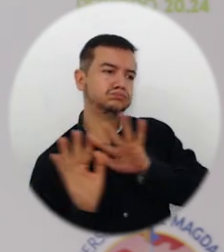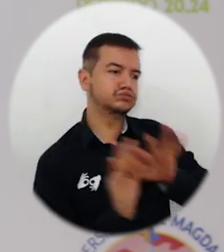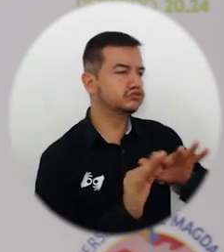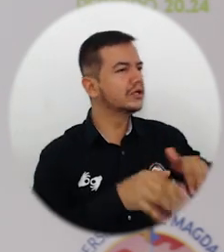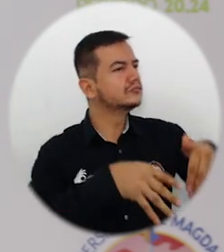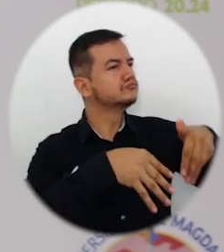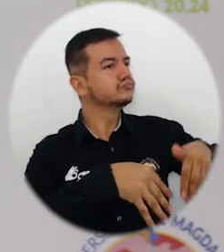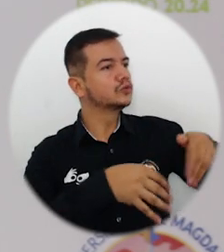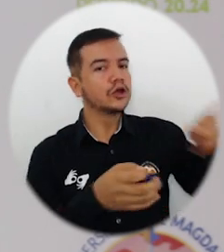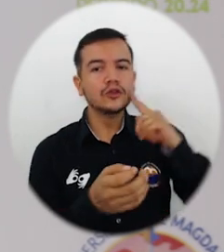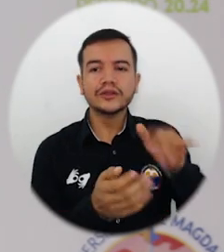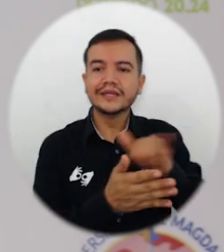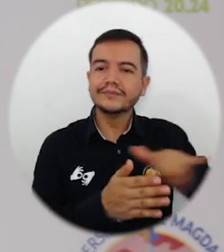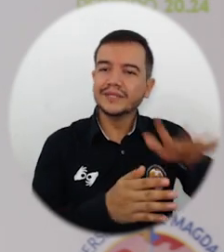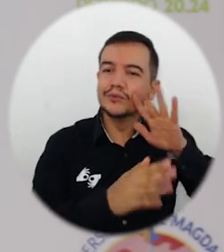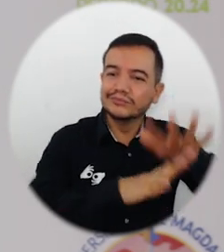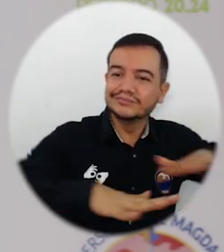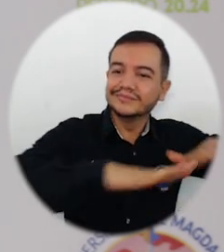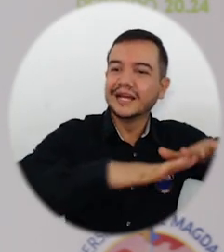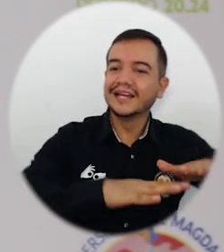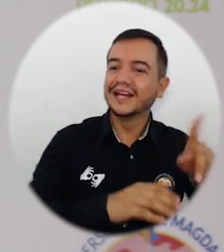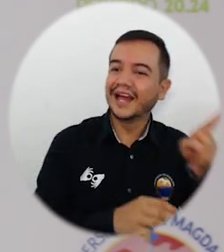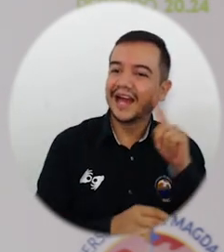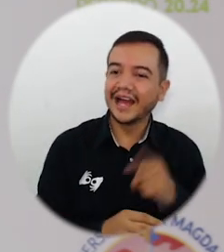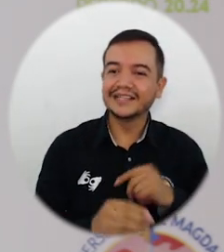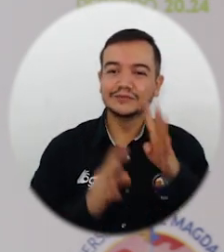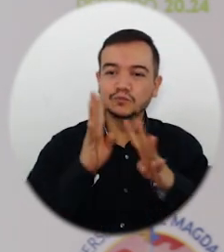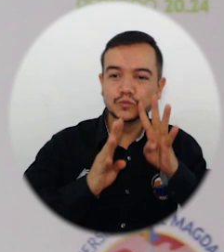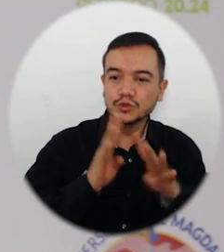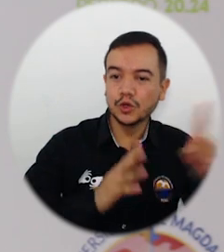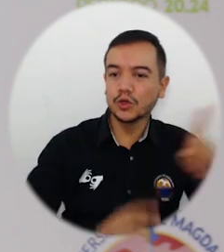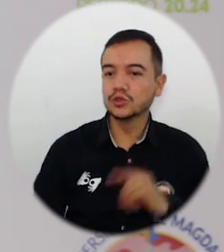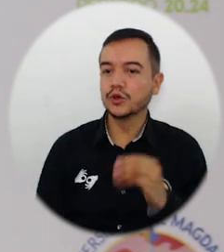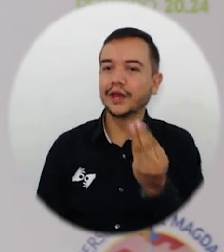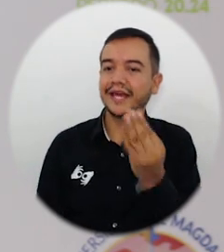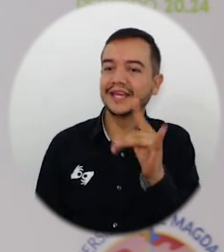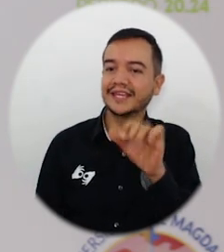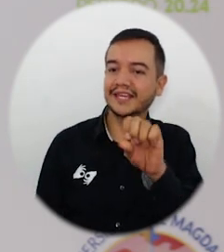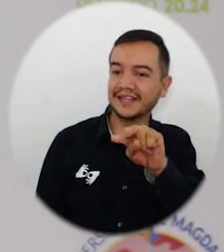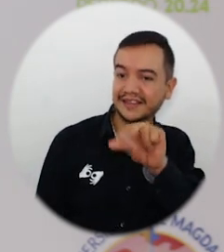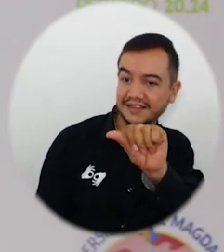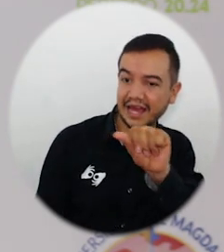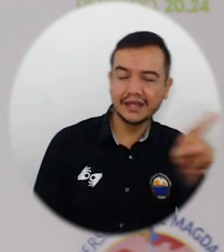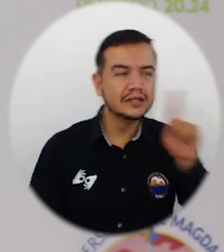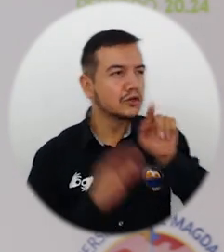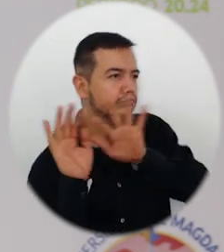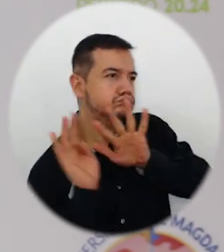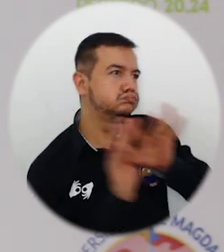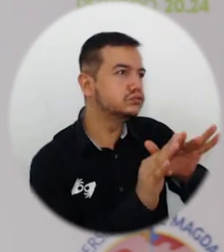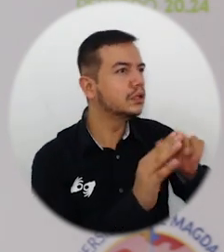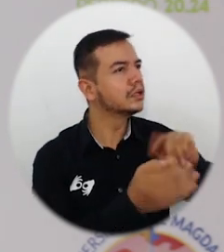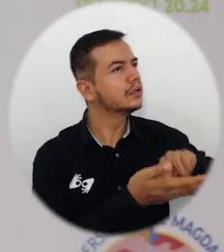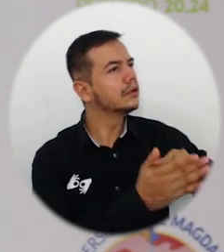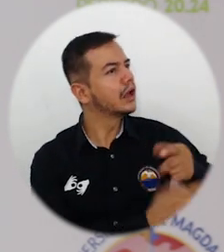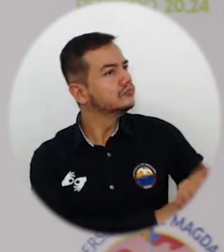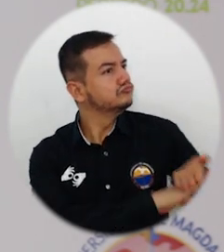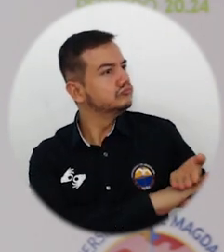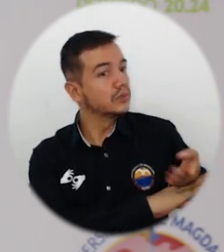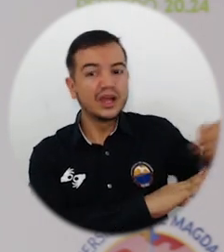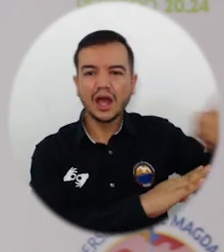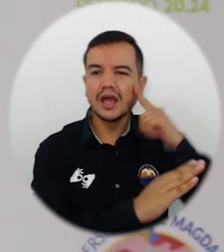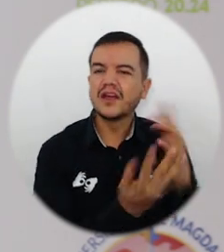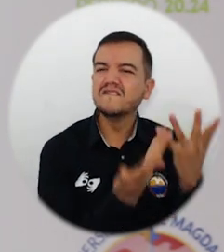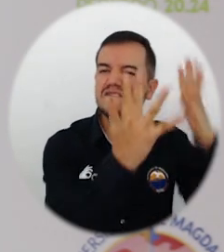fiestas, pues tiene que haber recursos para la educación. Y la respuesta que recibieron fue llegar la policía a amenazar